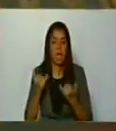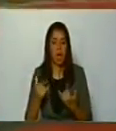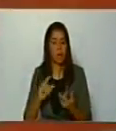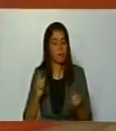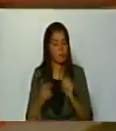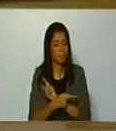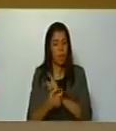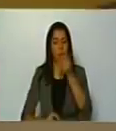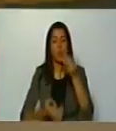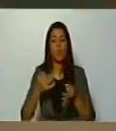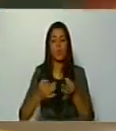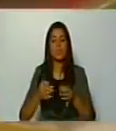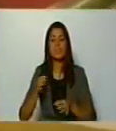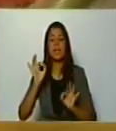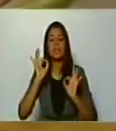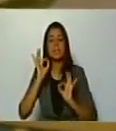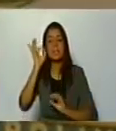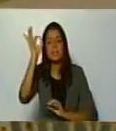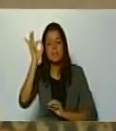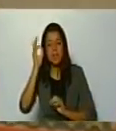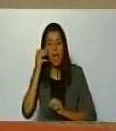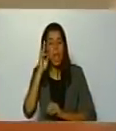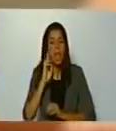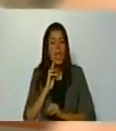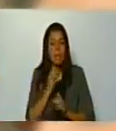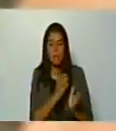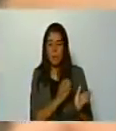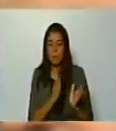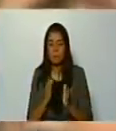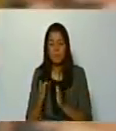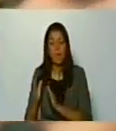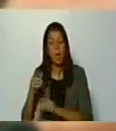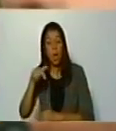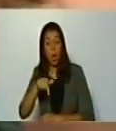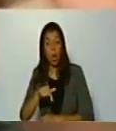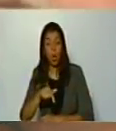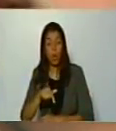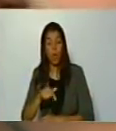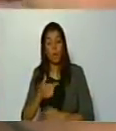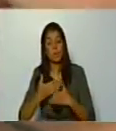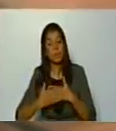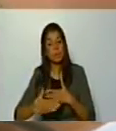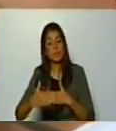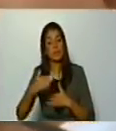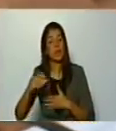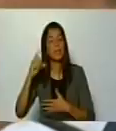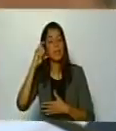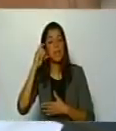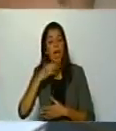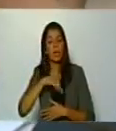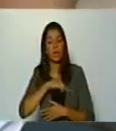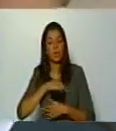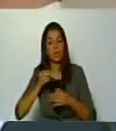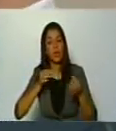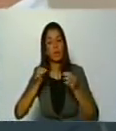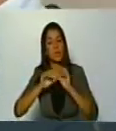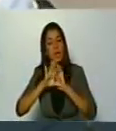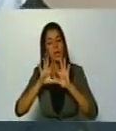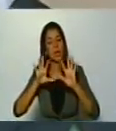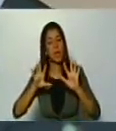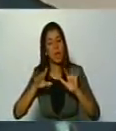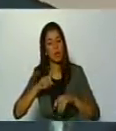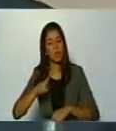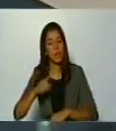Donde nosotros, el día de hoy y los días por venir, tenemos que tener claro